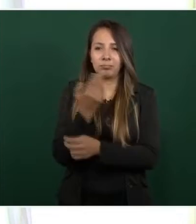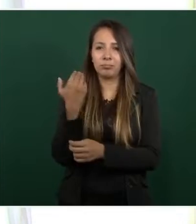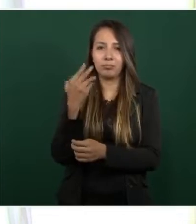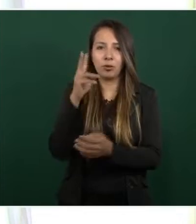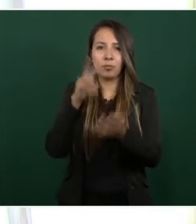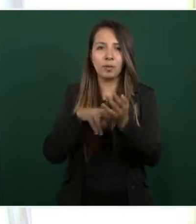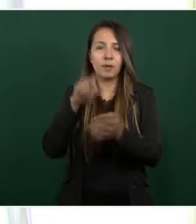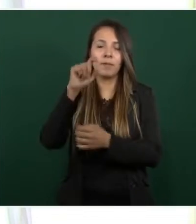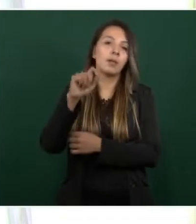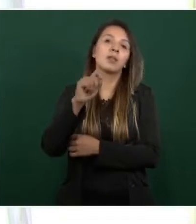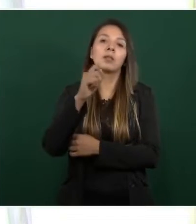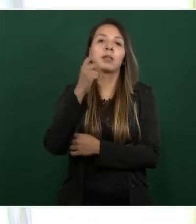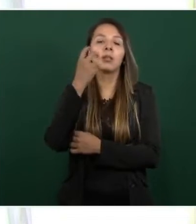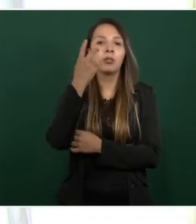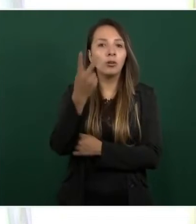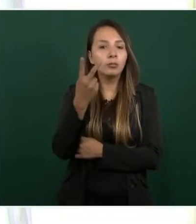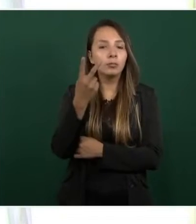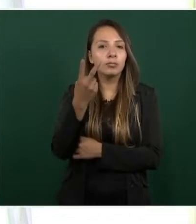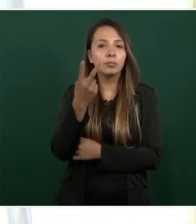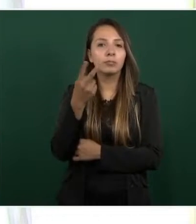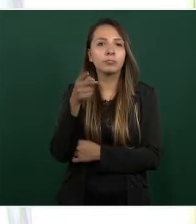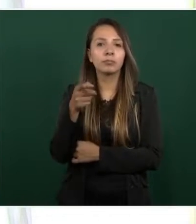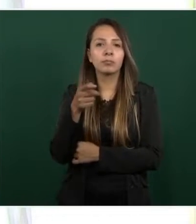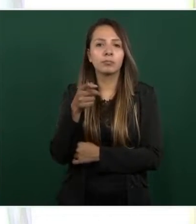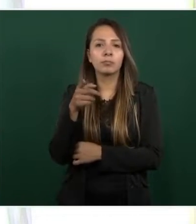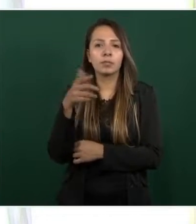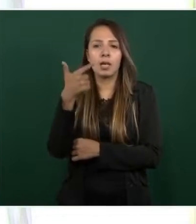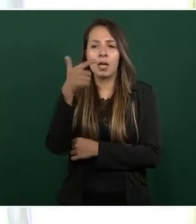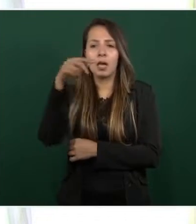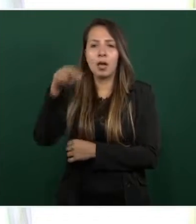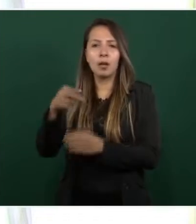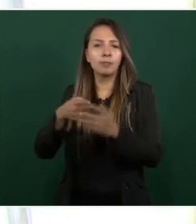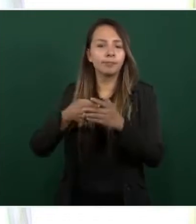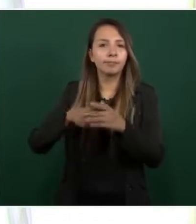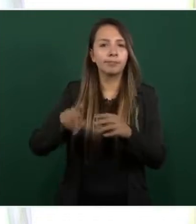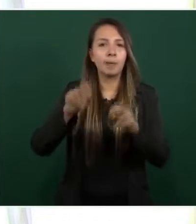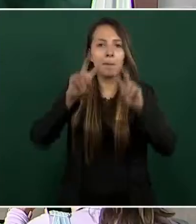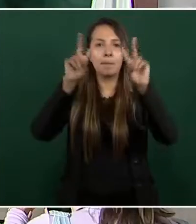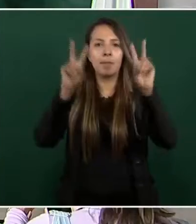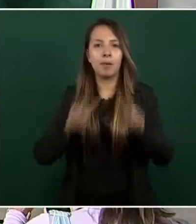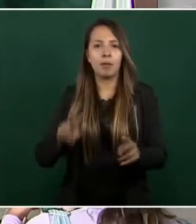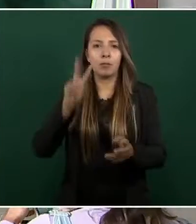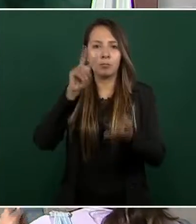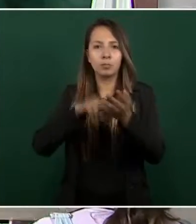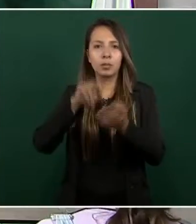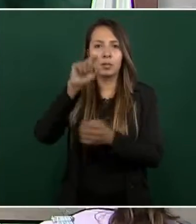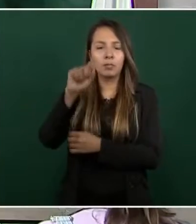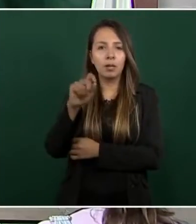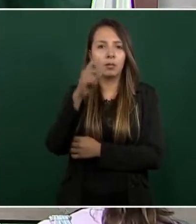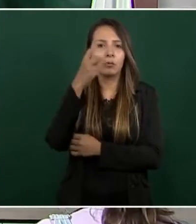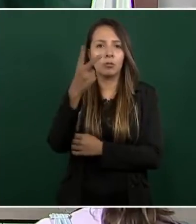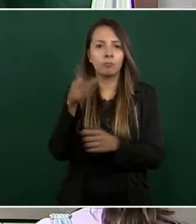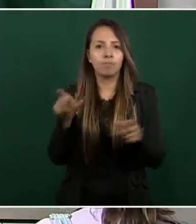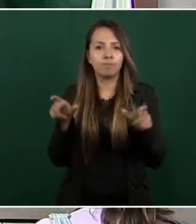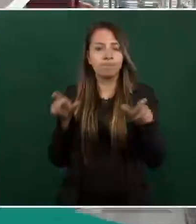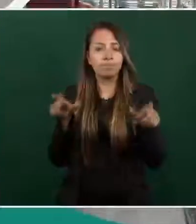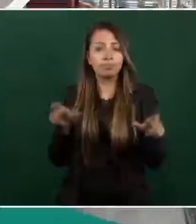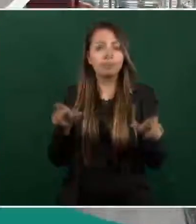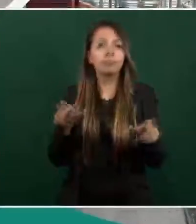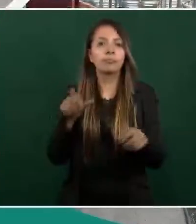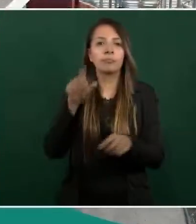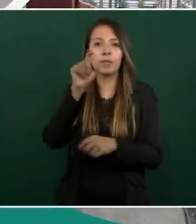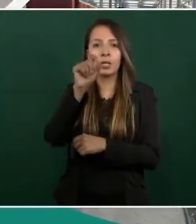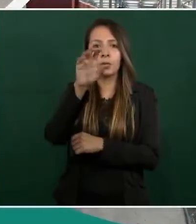Guardia Nacional inició el Plan Nacional de Seguridad Verano 2022, esto es del 29 de julio al